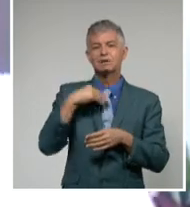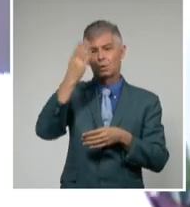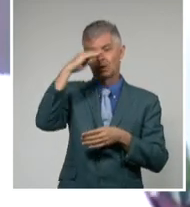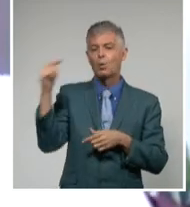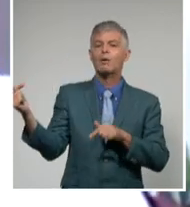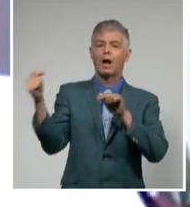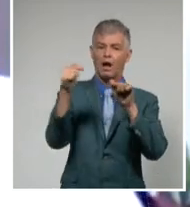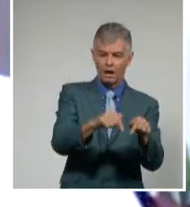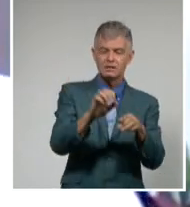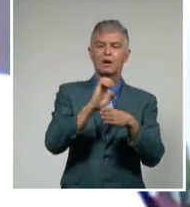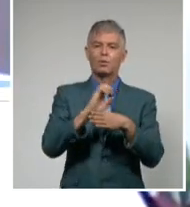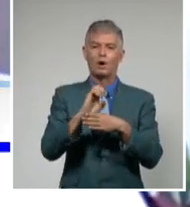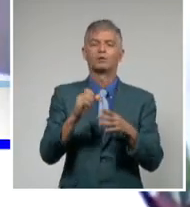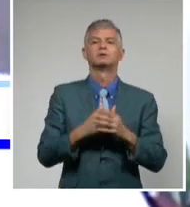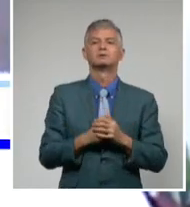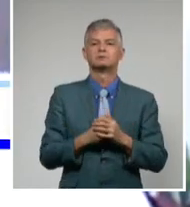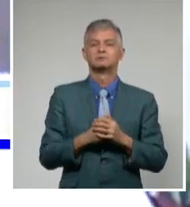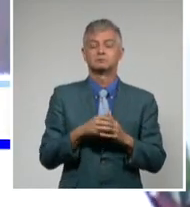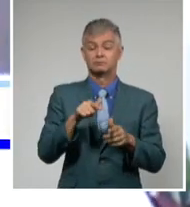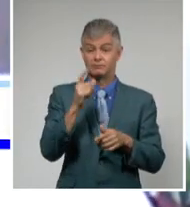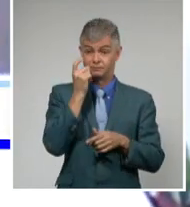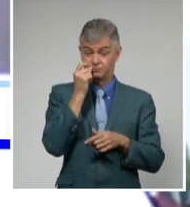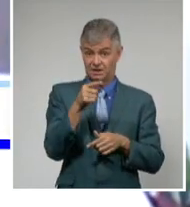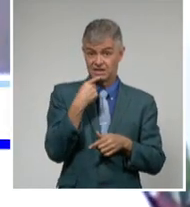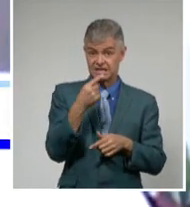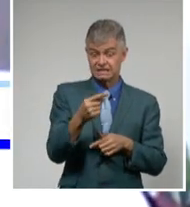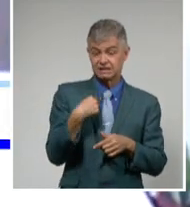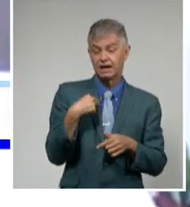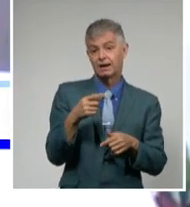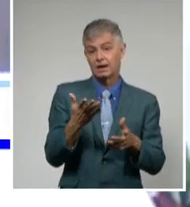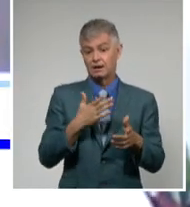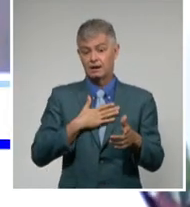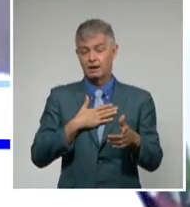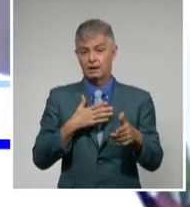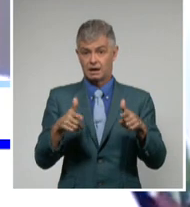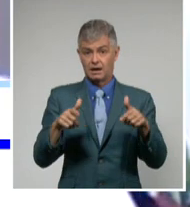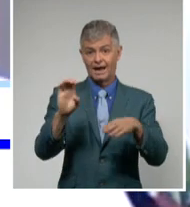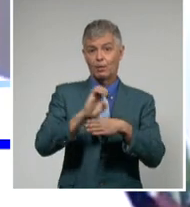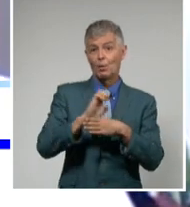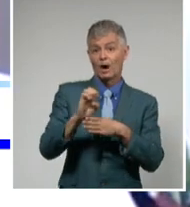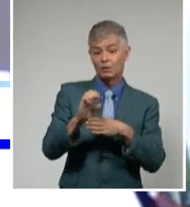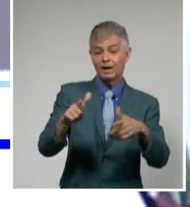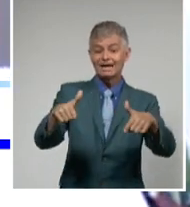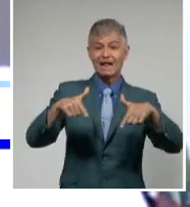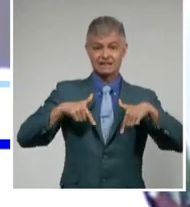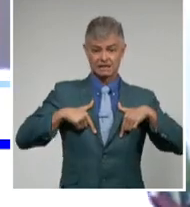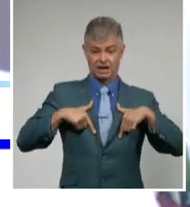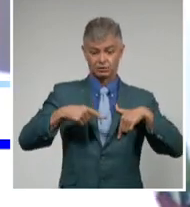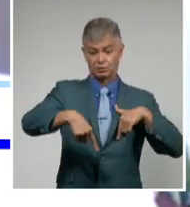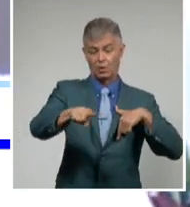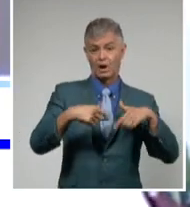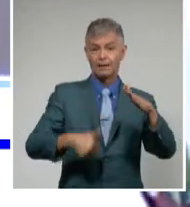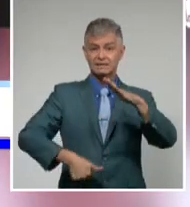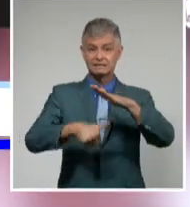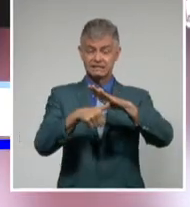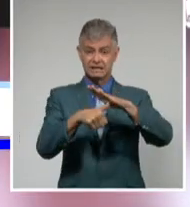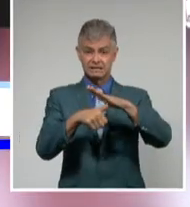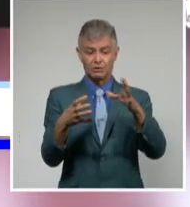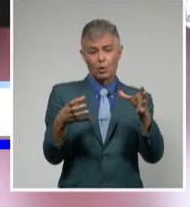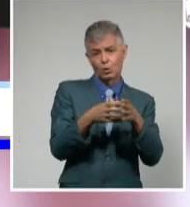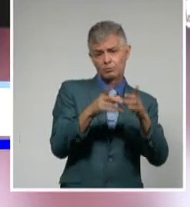pertenecer a grupos. Andrés Arauz, el recambio generacional del progresismo en Ecuador y candidato a la presidencia por la coalición Unión por la